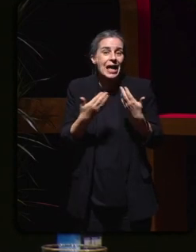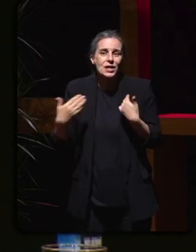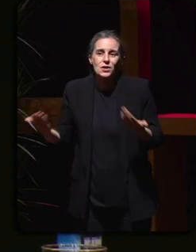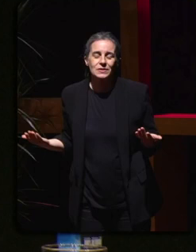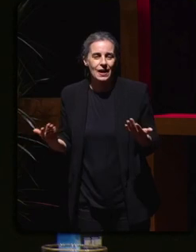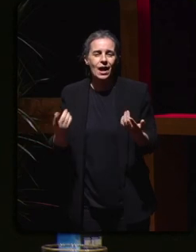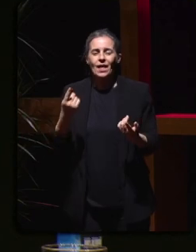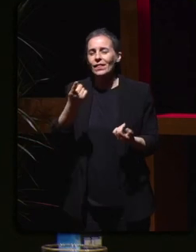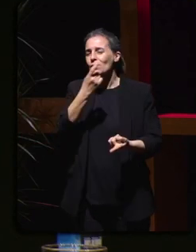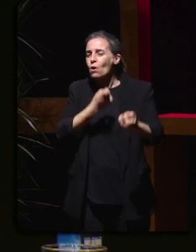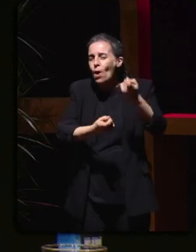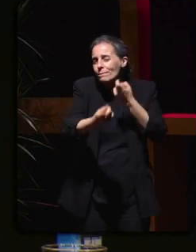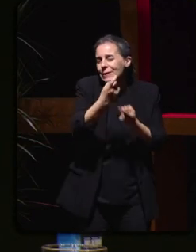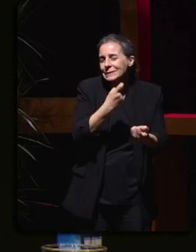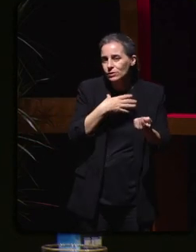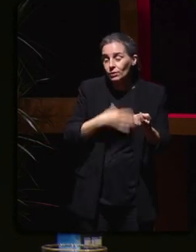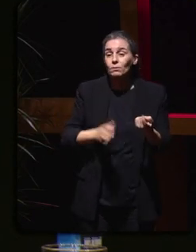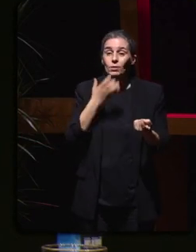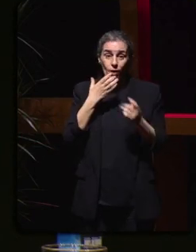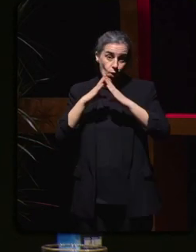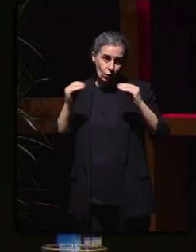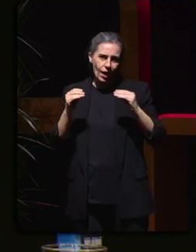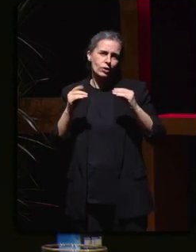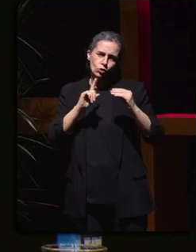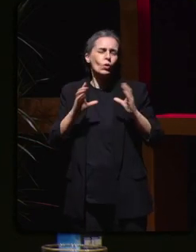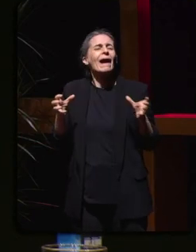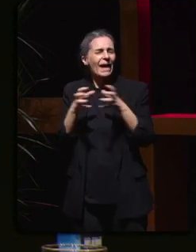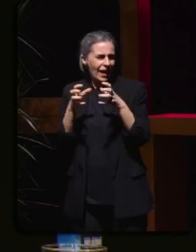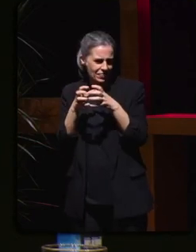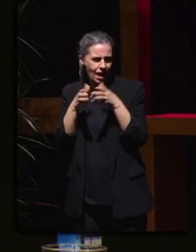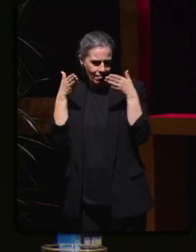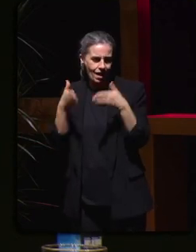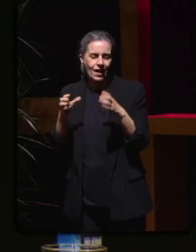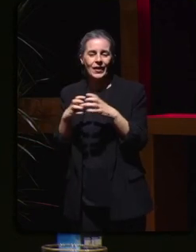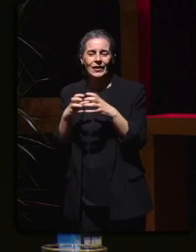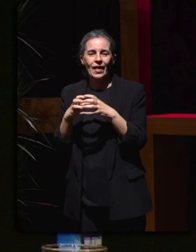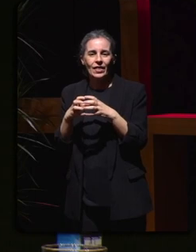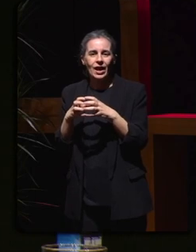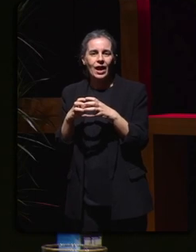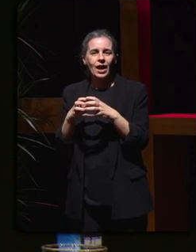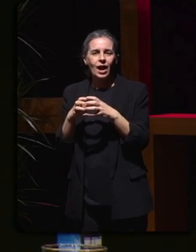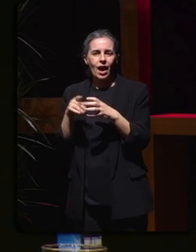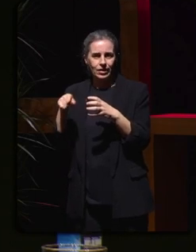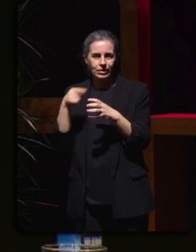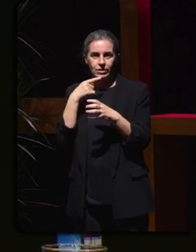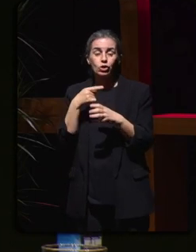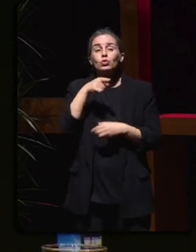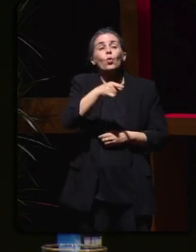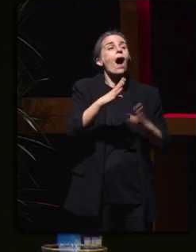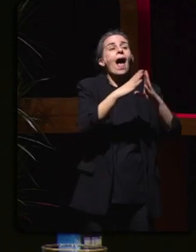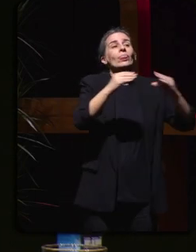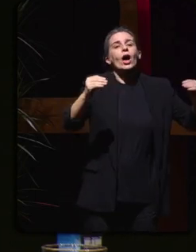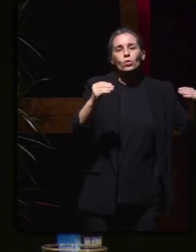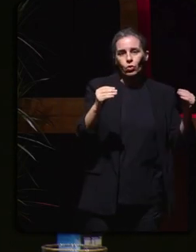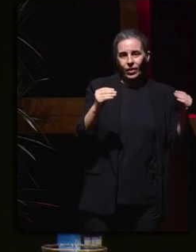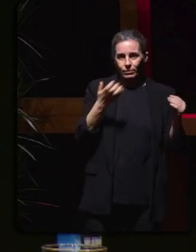veces nos da muchas pistas en Andalucía en Granada porque tampoco en toda Andalucía se habla Igual a mí me dicen ay andaluza no